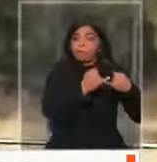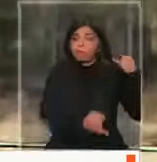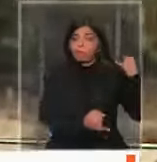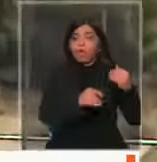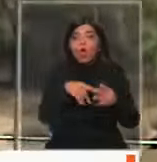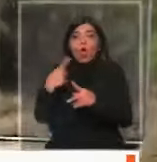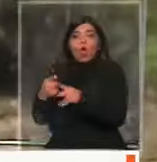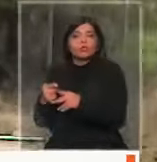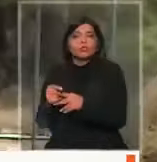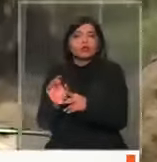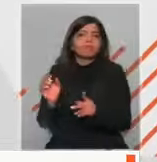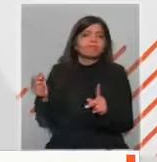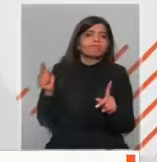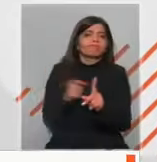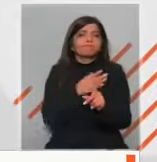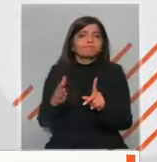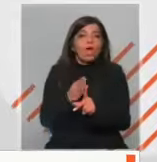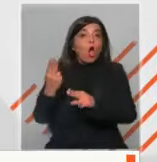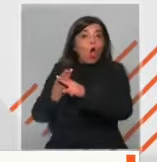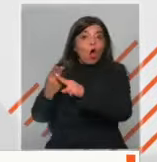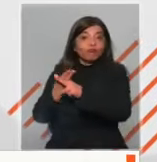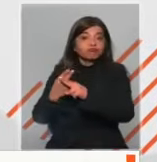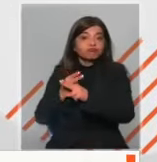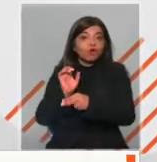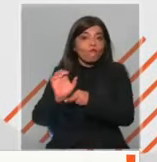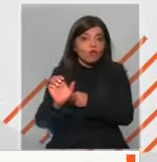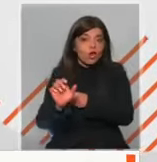hasta violentas agresiones sexuales.